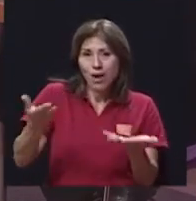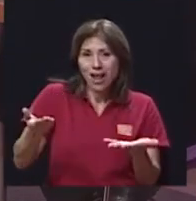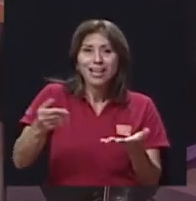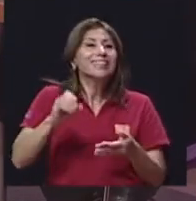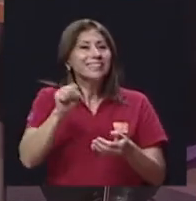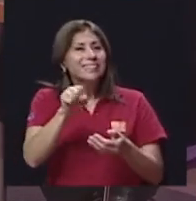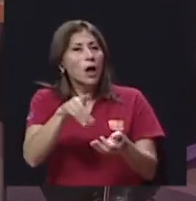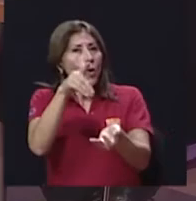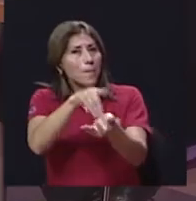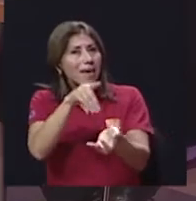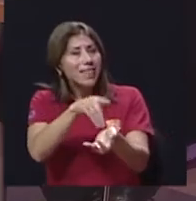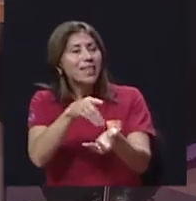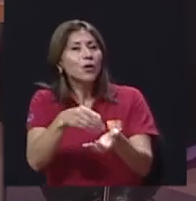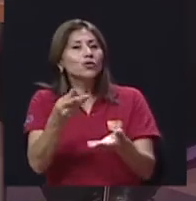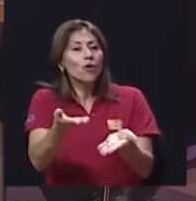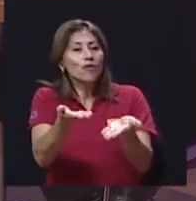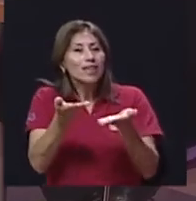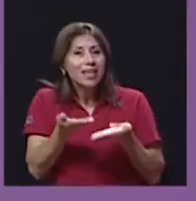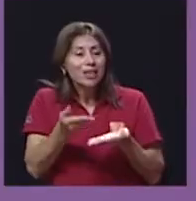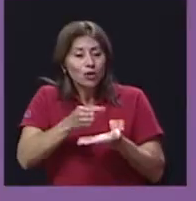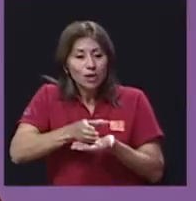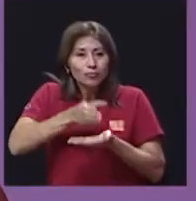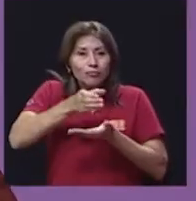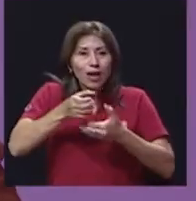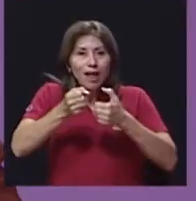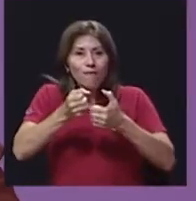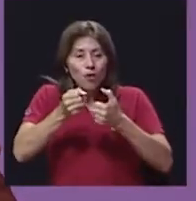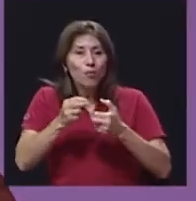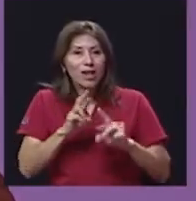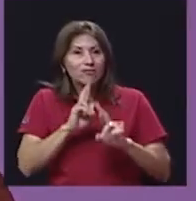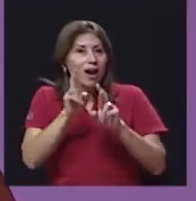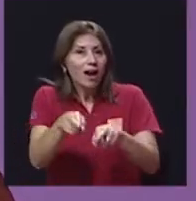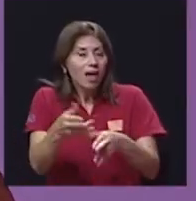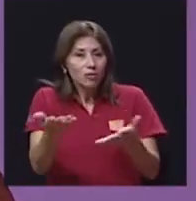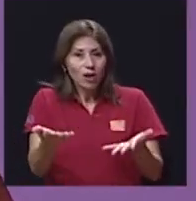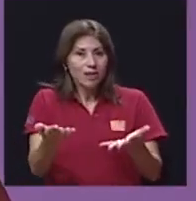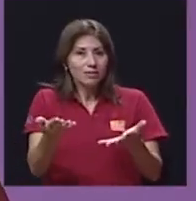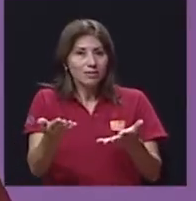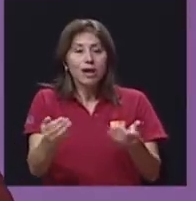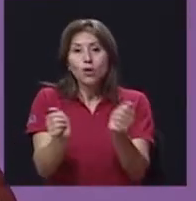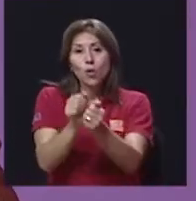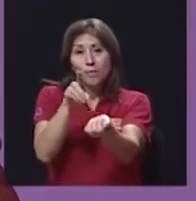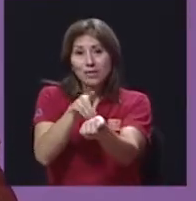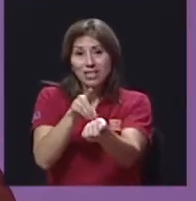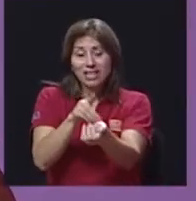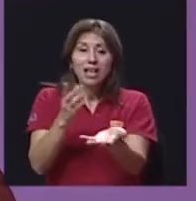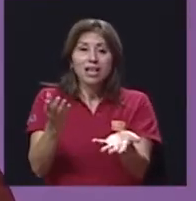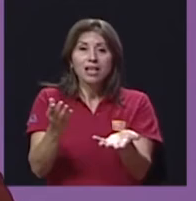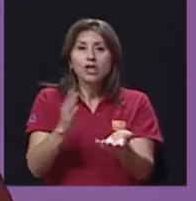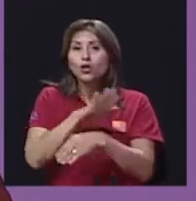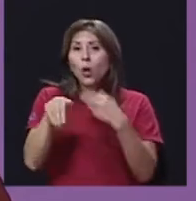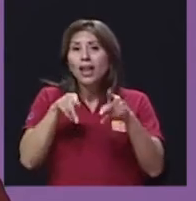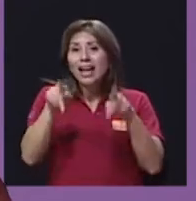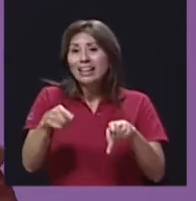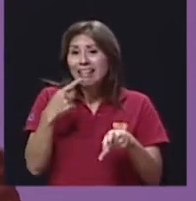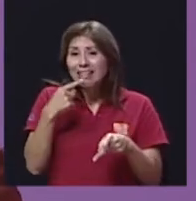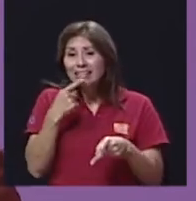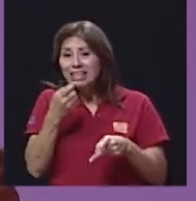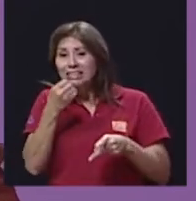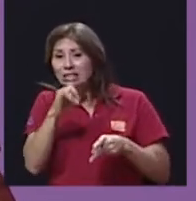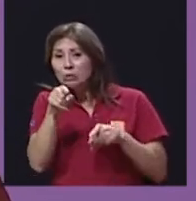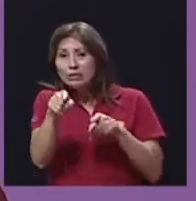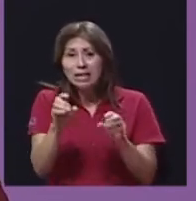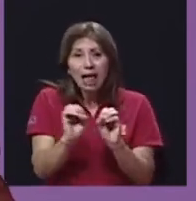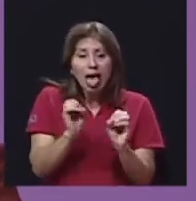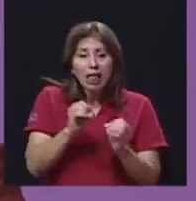formulas regalándote las fórmulas en las consultas pediatras que también se da eso todo el mundo diciendo de que si no le das fórmulas chiquito se va